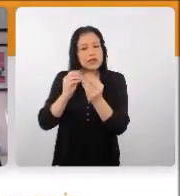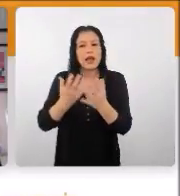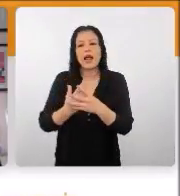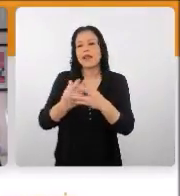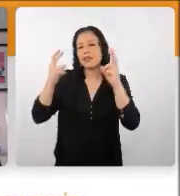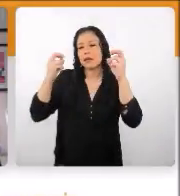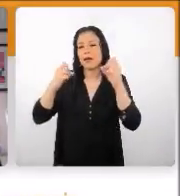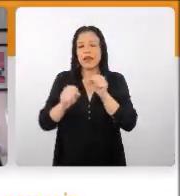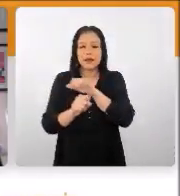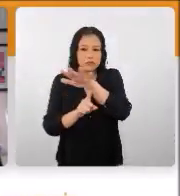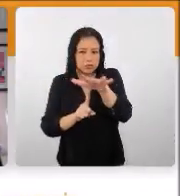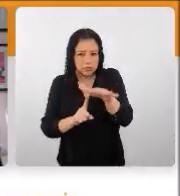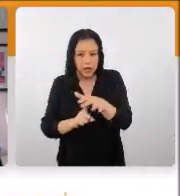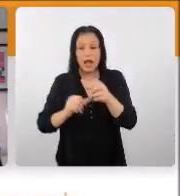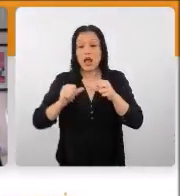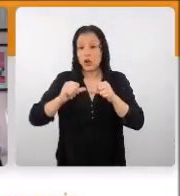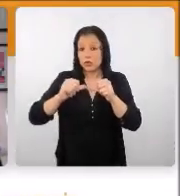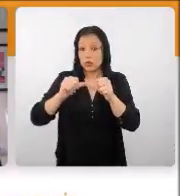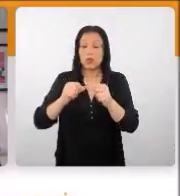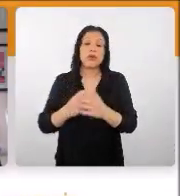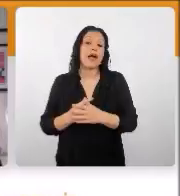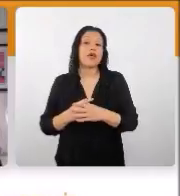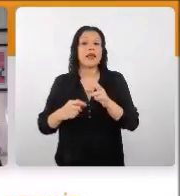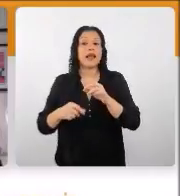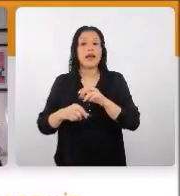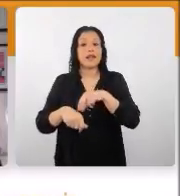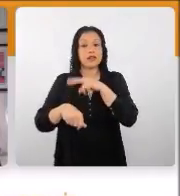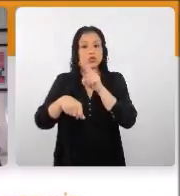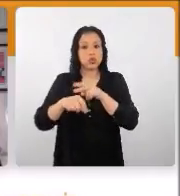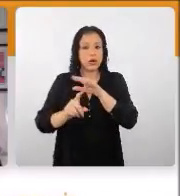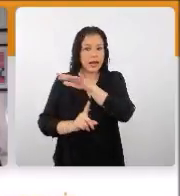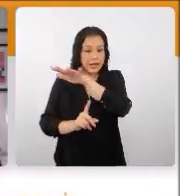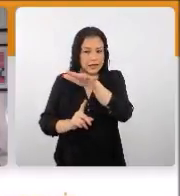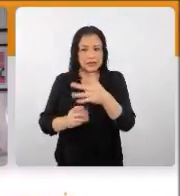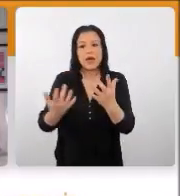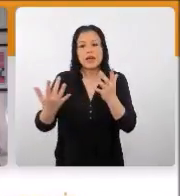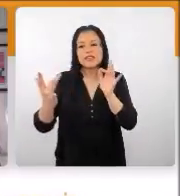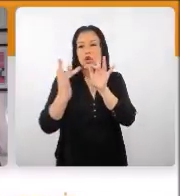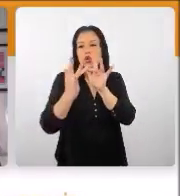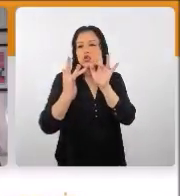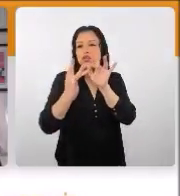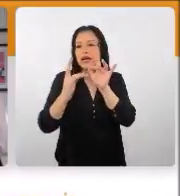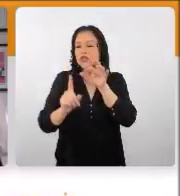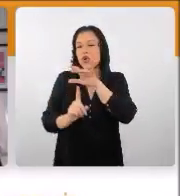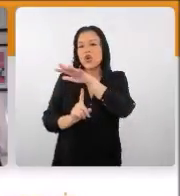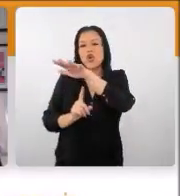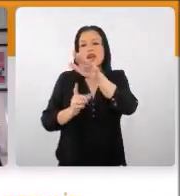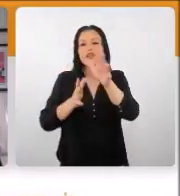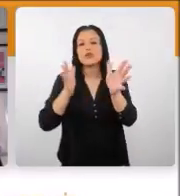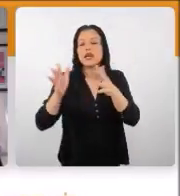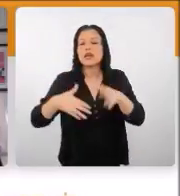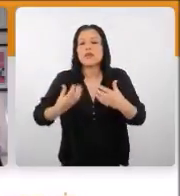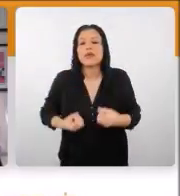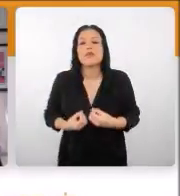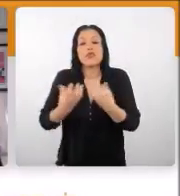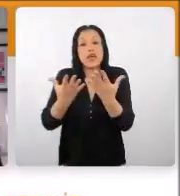ecología, a la preservación o, en todo caso, a ese contacto con la naturaleza que nosotros podemos